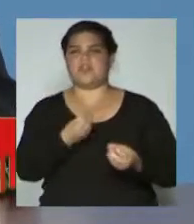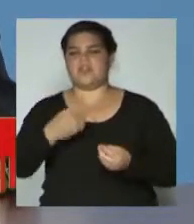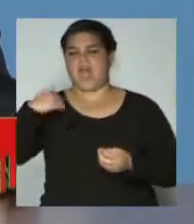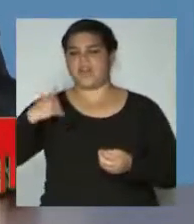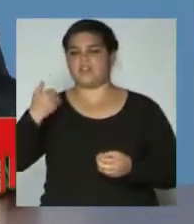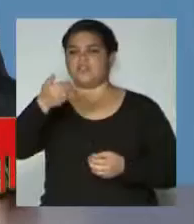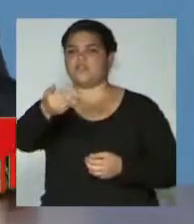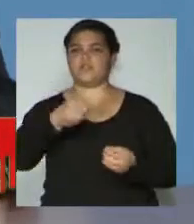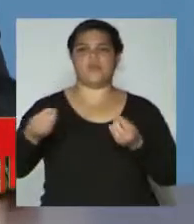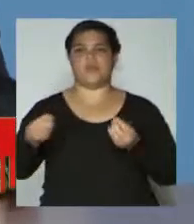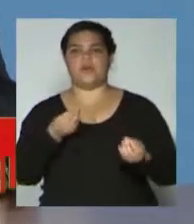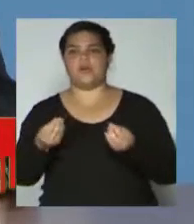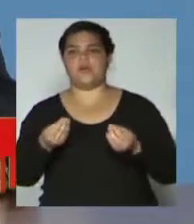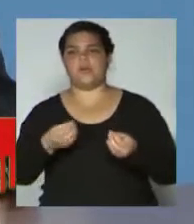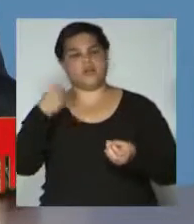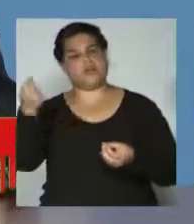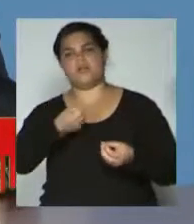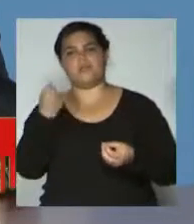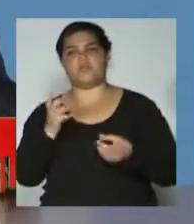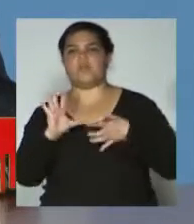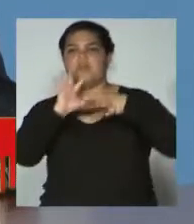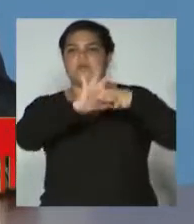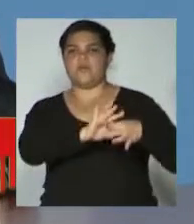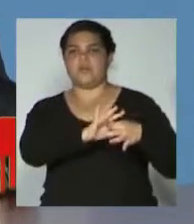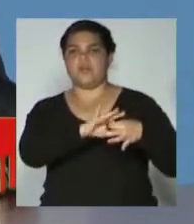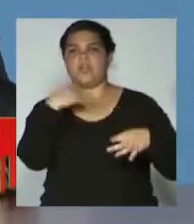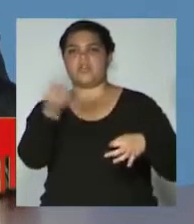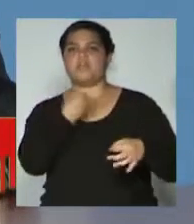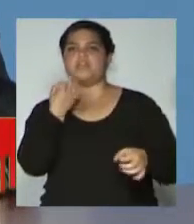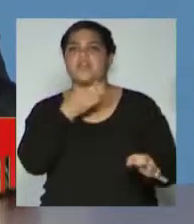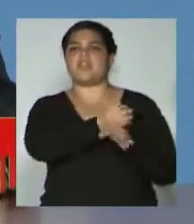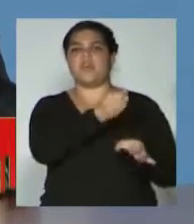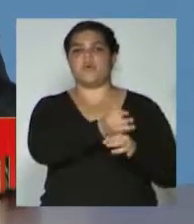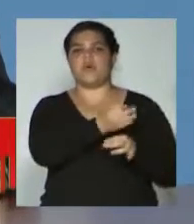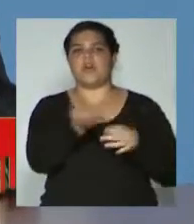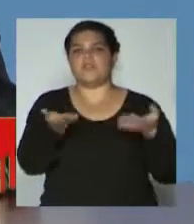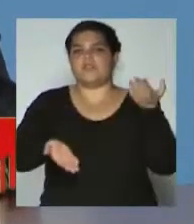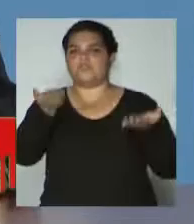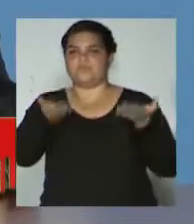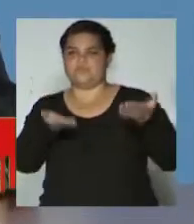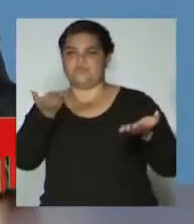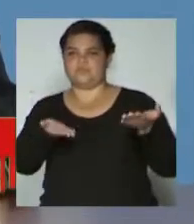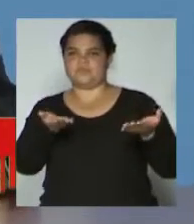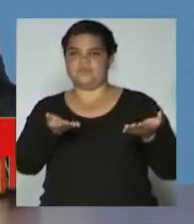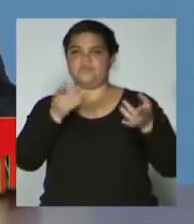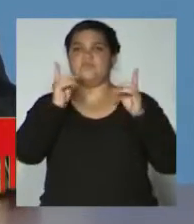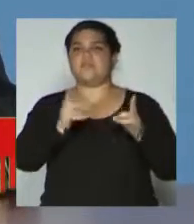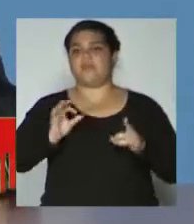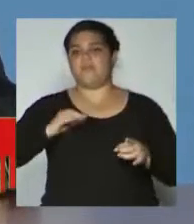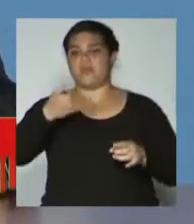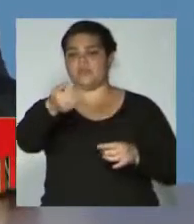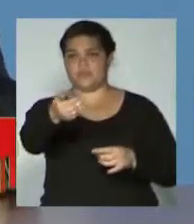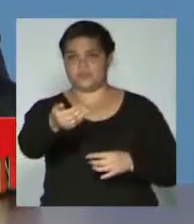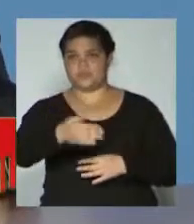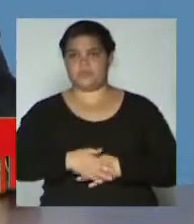Argentina está realmente vinculado y dependiente de la calidad educativa que podamos ofrecer en los años que vienen,